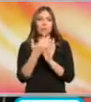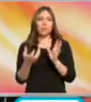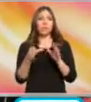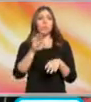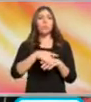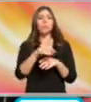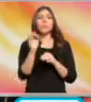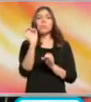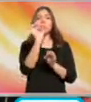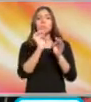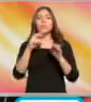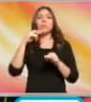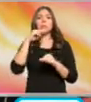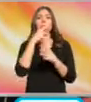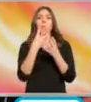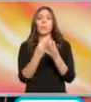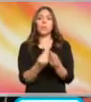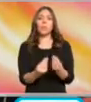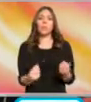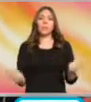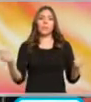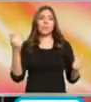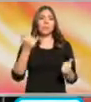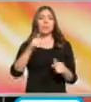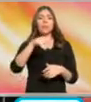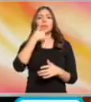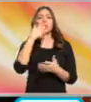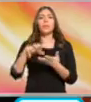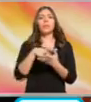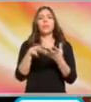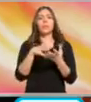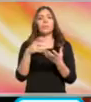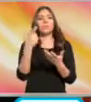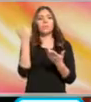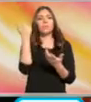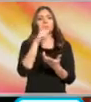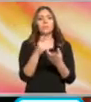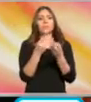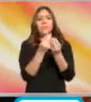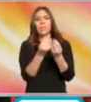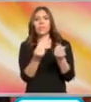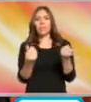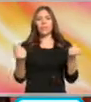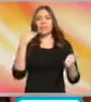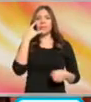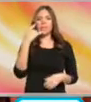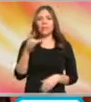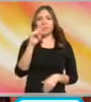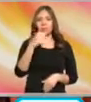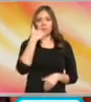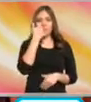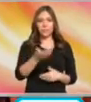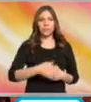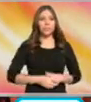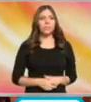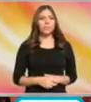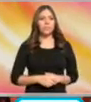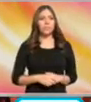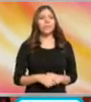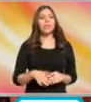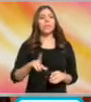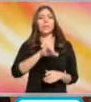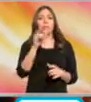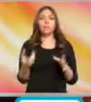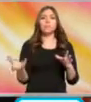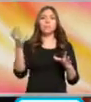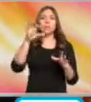muy chiquito, compañeros, se cuece de volada y después no queremos que se nos haga así Sí, raro en la boca, claro. se nos haga. Ok, vamos a